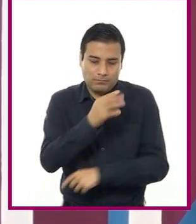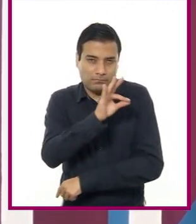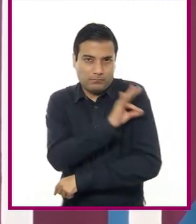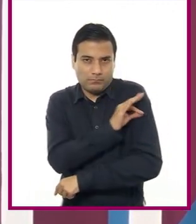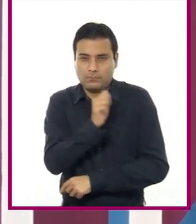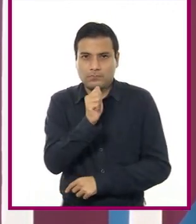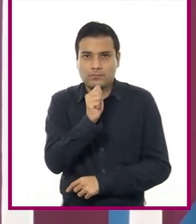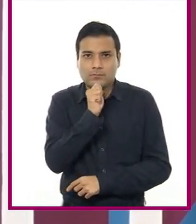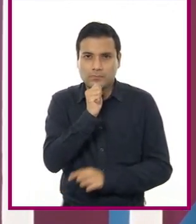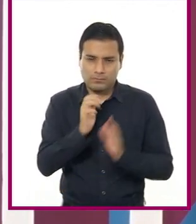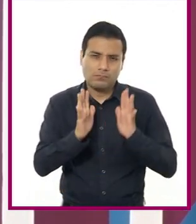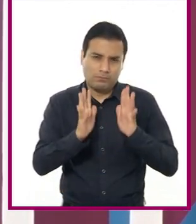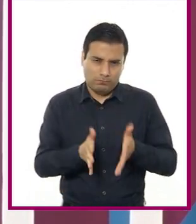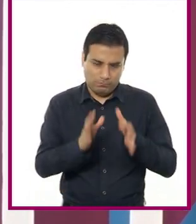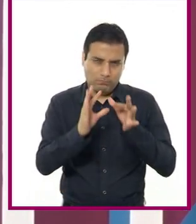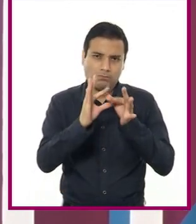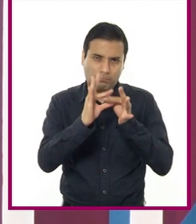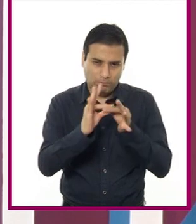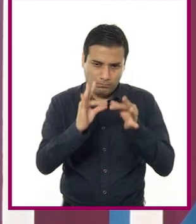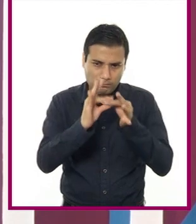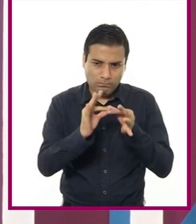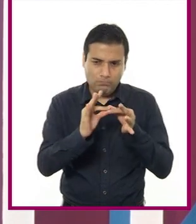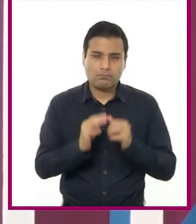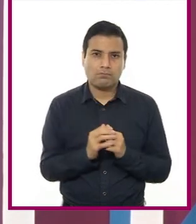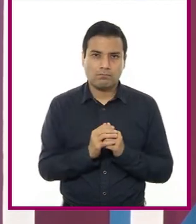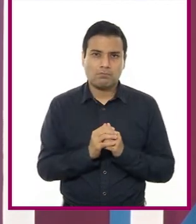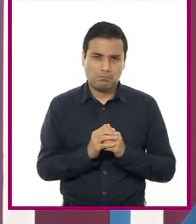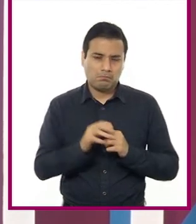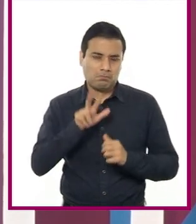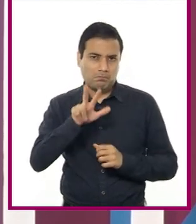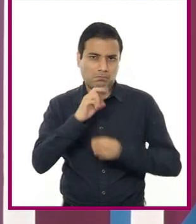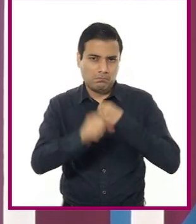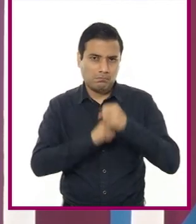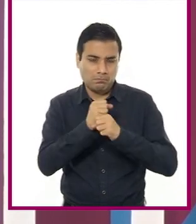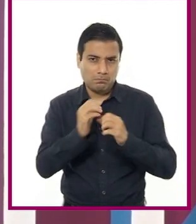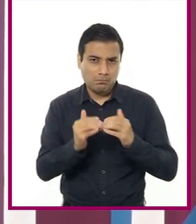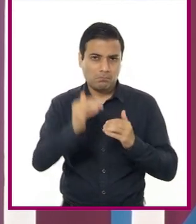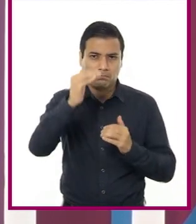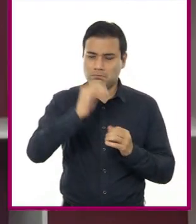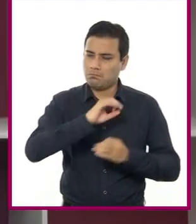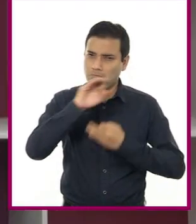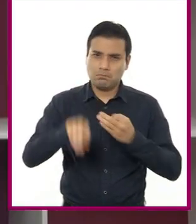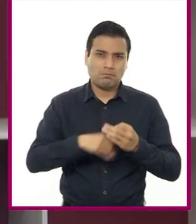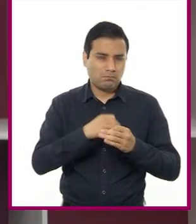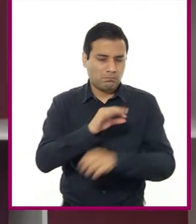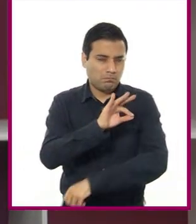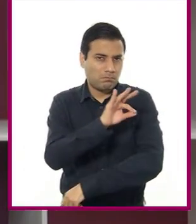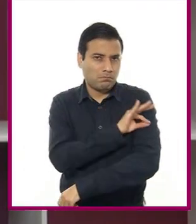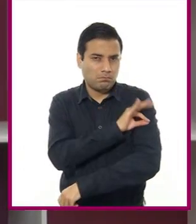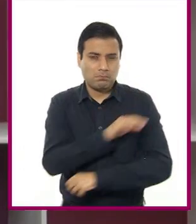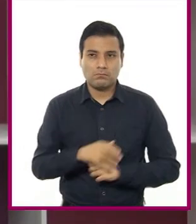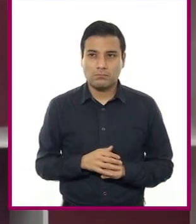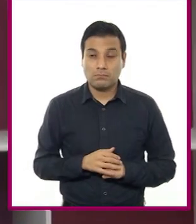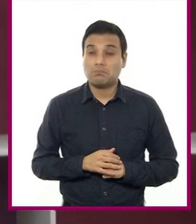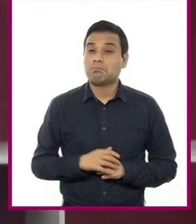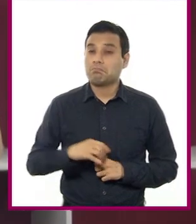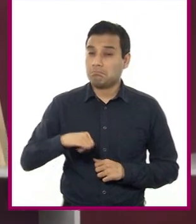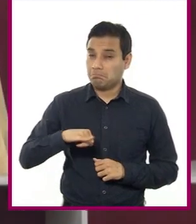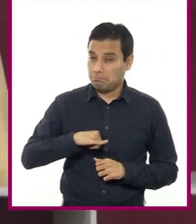lo especifica y considera a todas y todos los demás, sin distinción alguna. Interesante